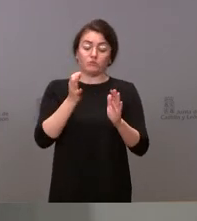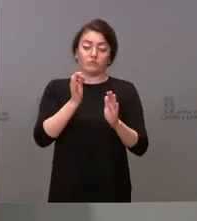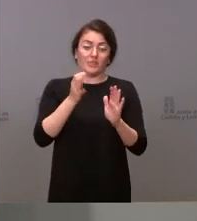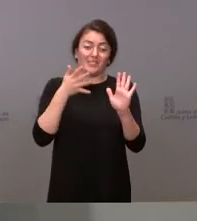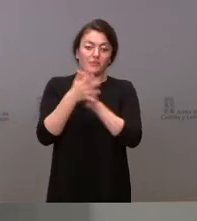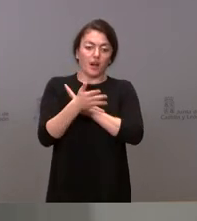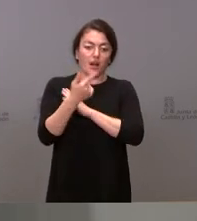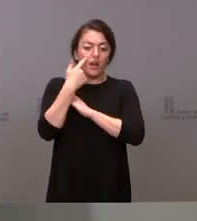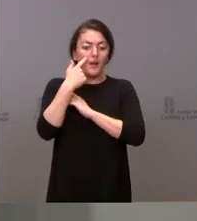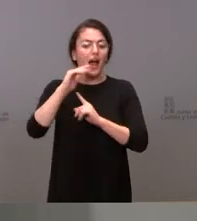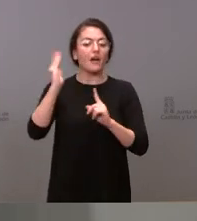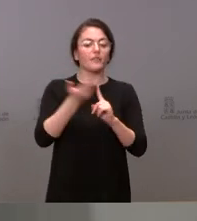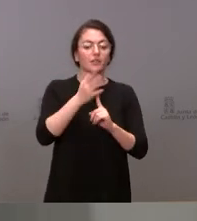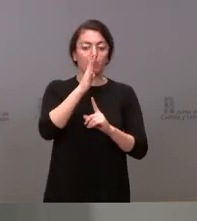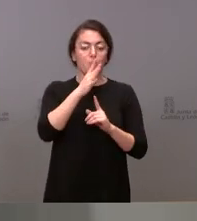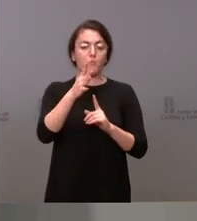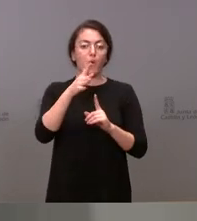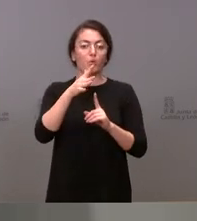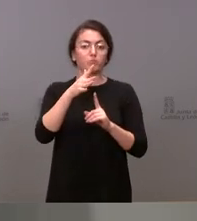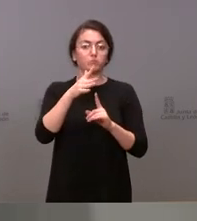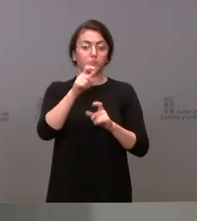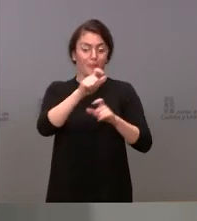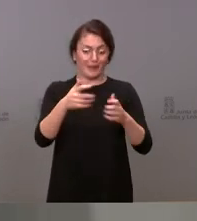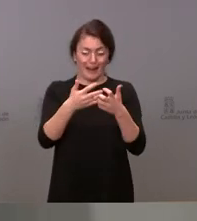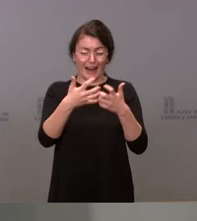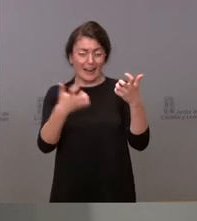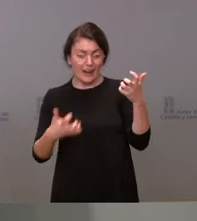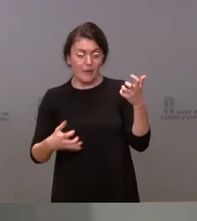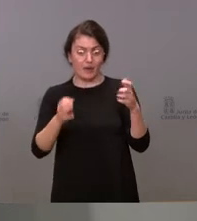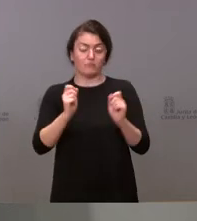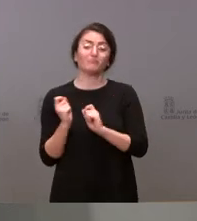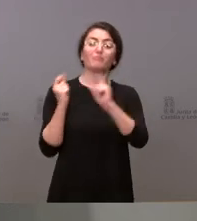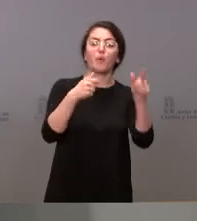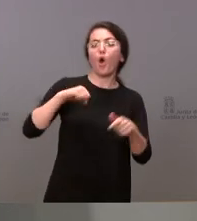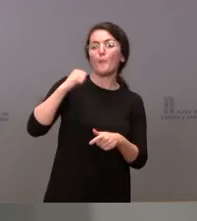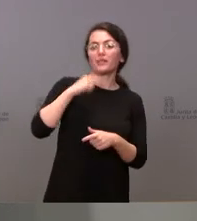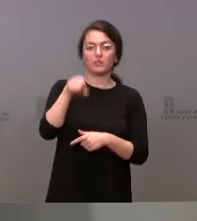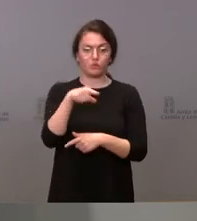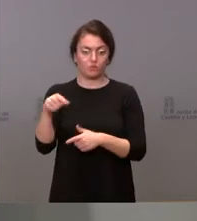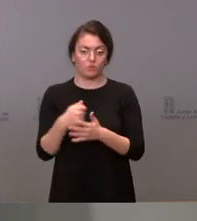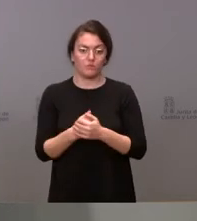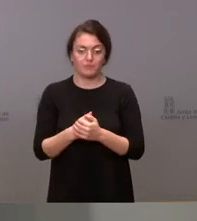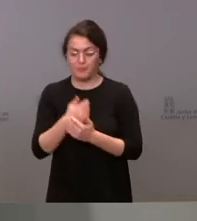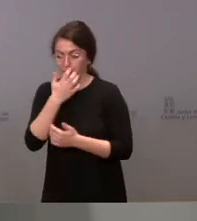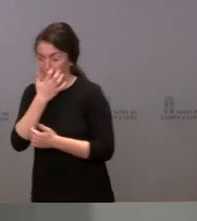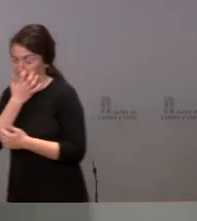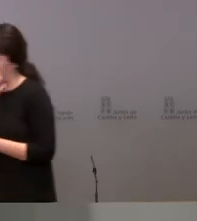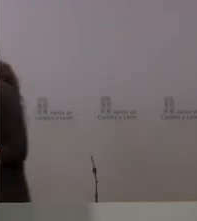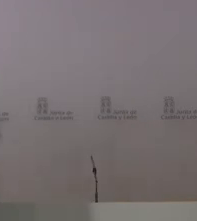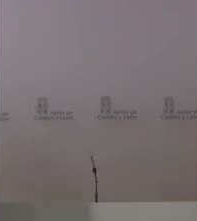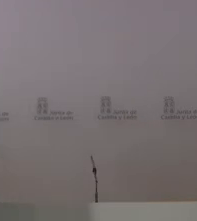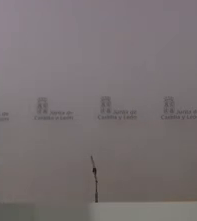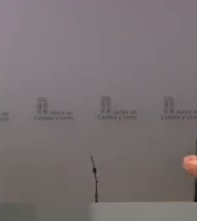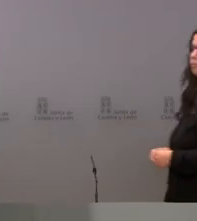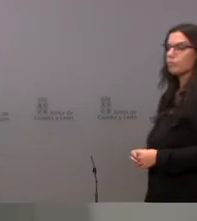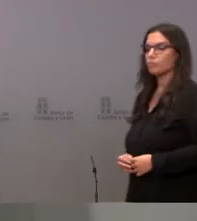y en las necesidades de ingreso hospitalario. Lo que hemos visto en otros países, y nosotros yo siempre